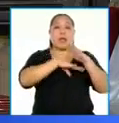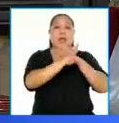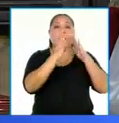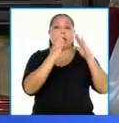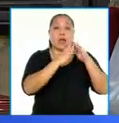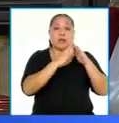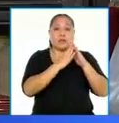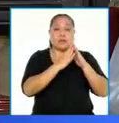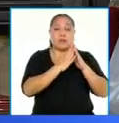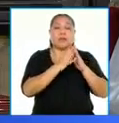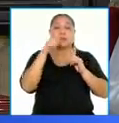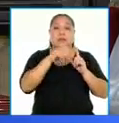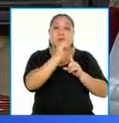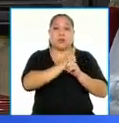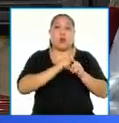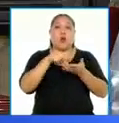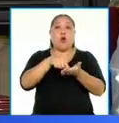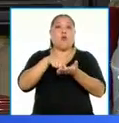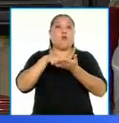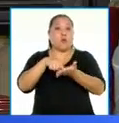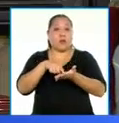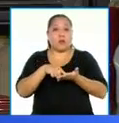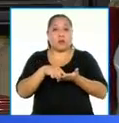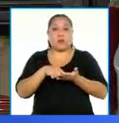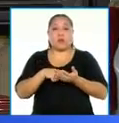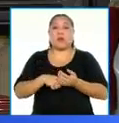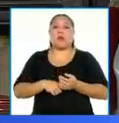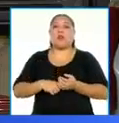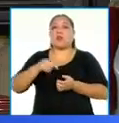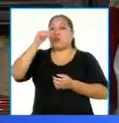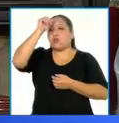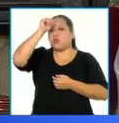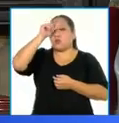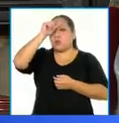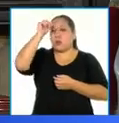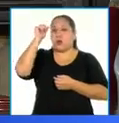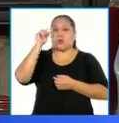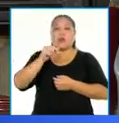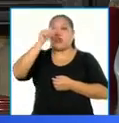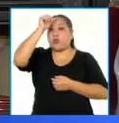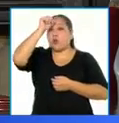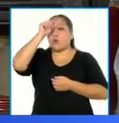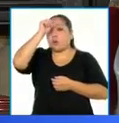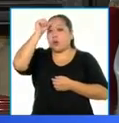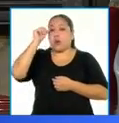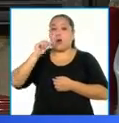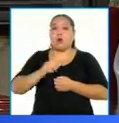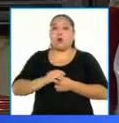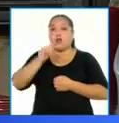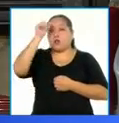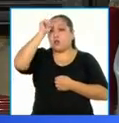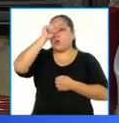inmovilización o inmovilidad social obligatoria los domingos. El